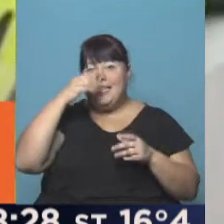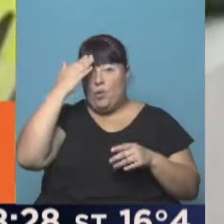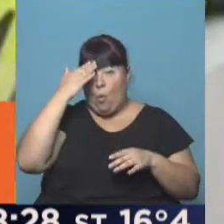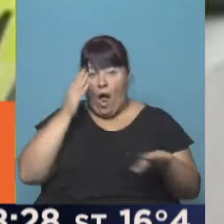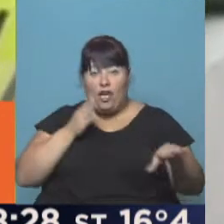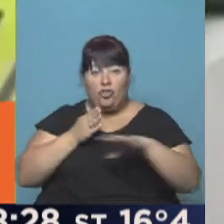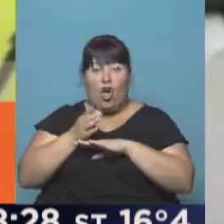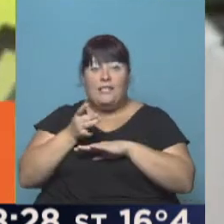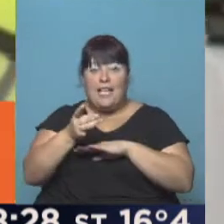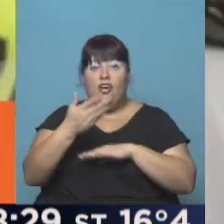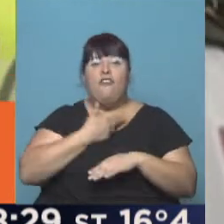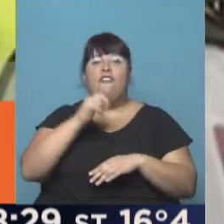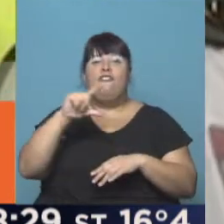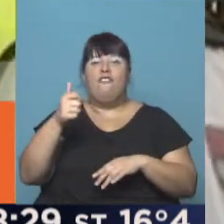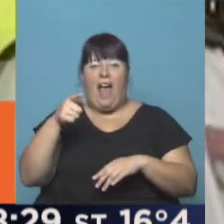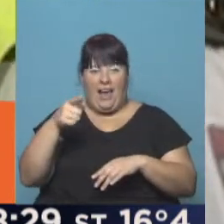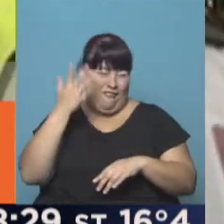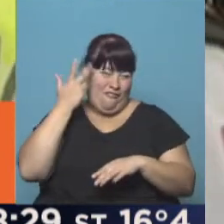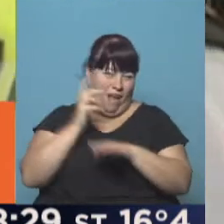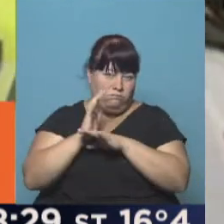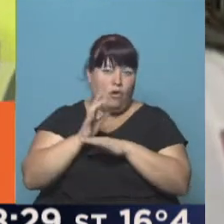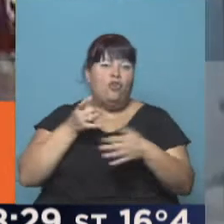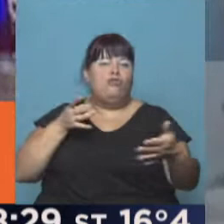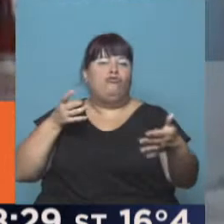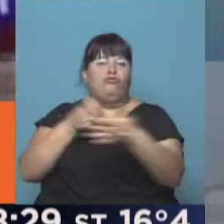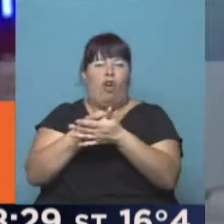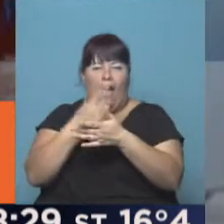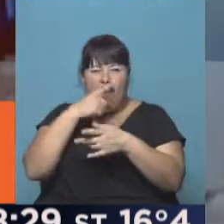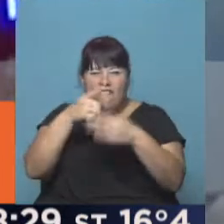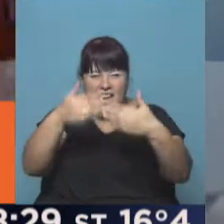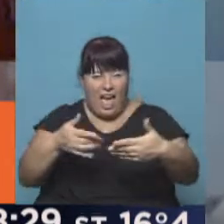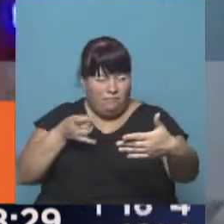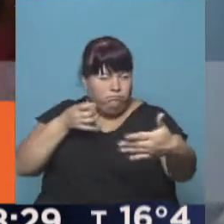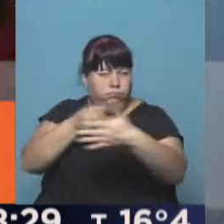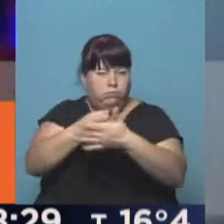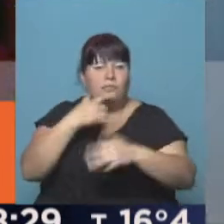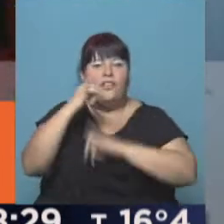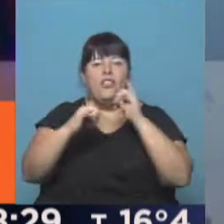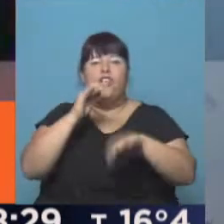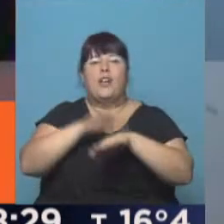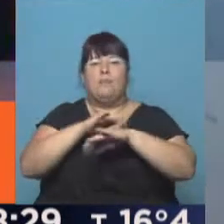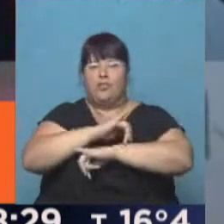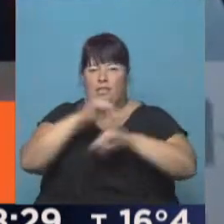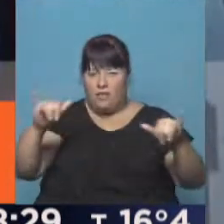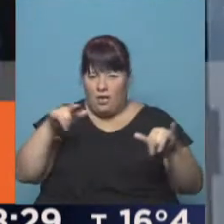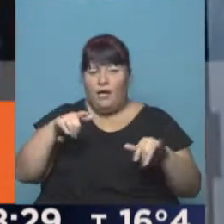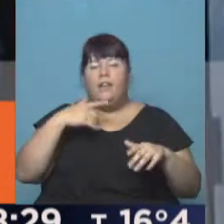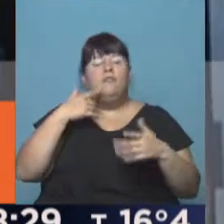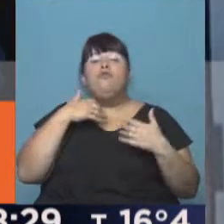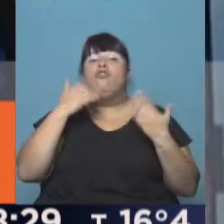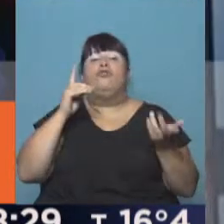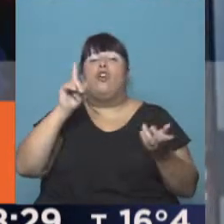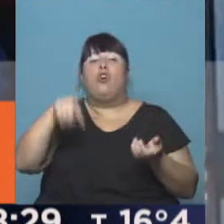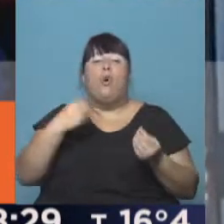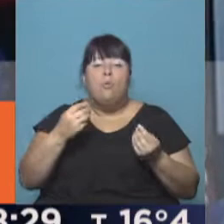estación de Franca, de Francia, ha chocado contra el final de la vía, según explicó el vocero de Protección Civil. Se desconoce por el